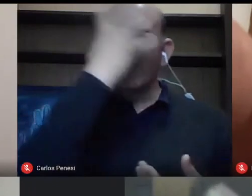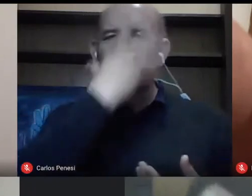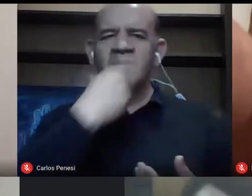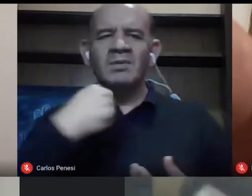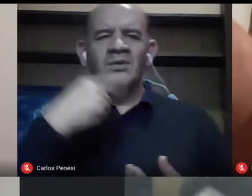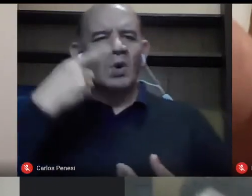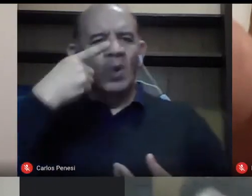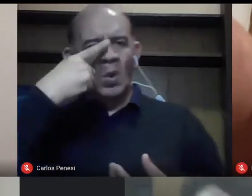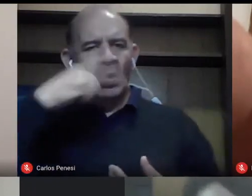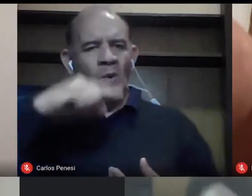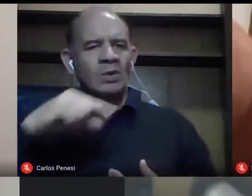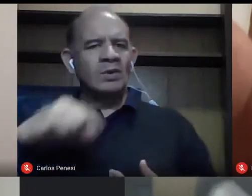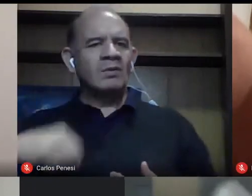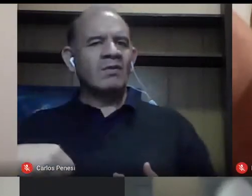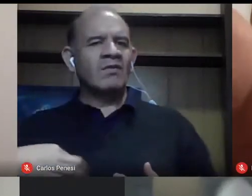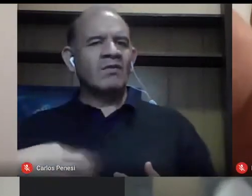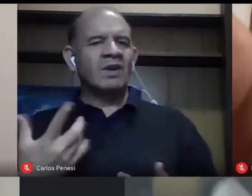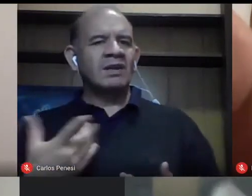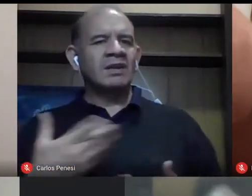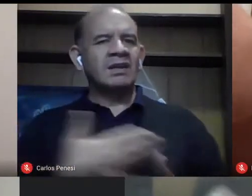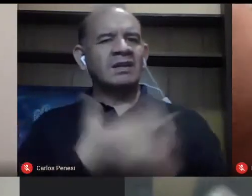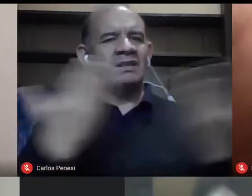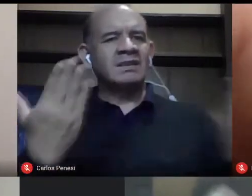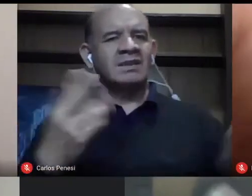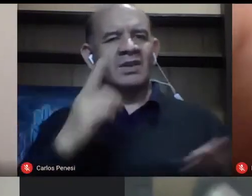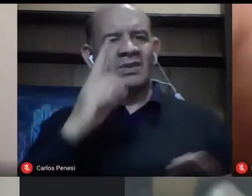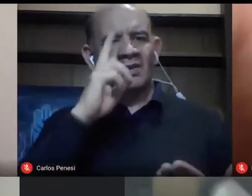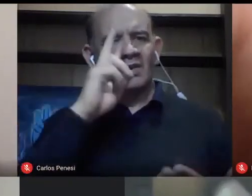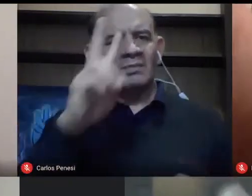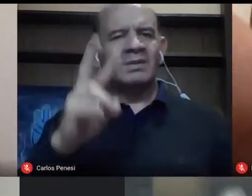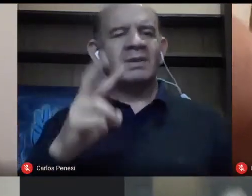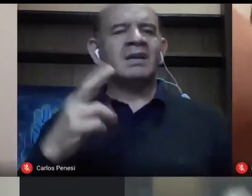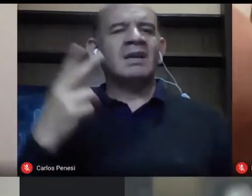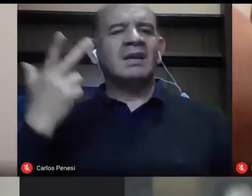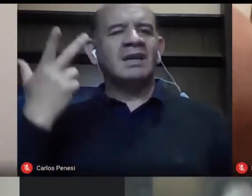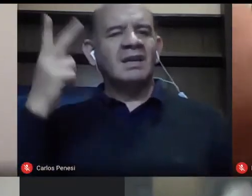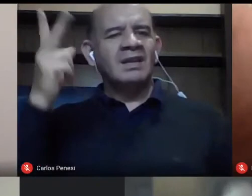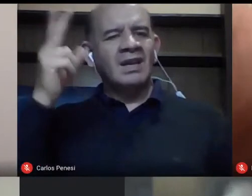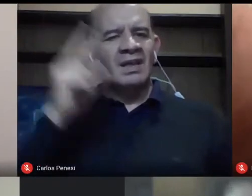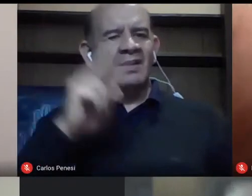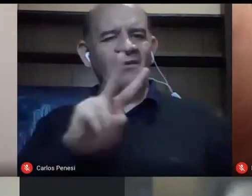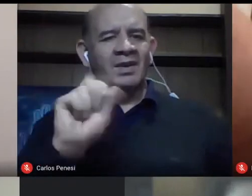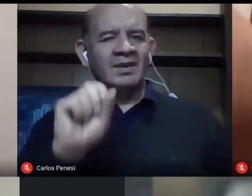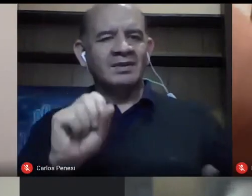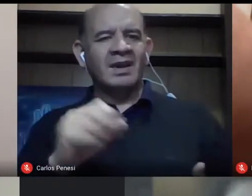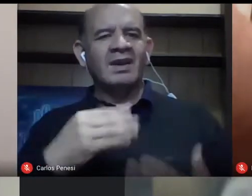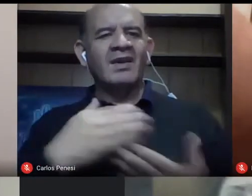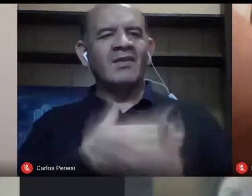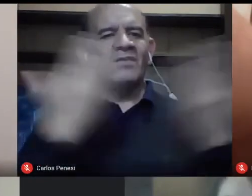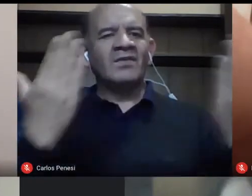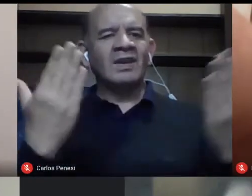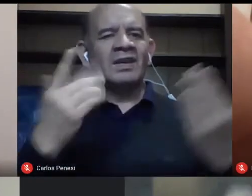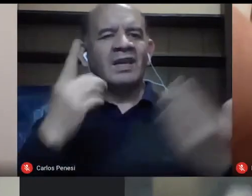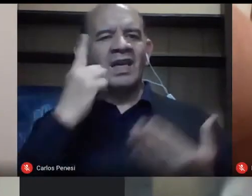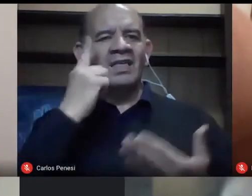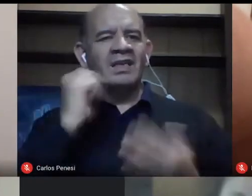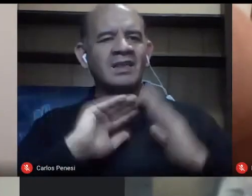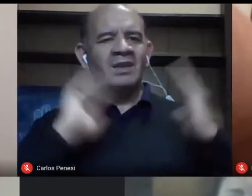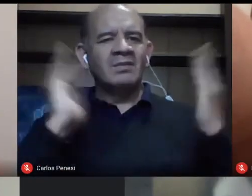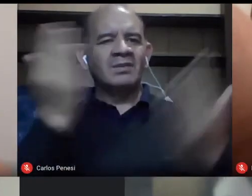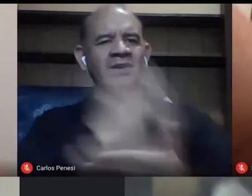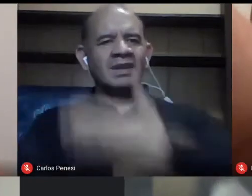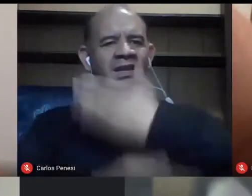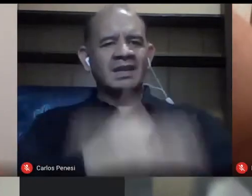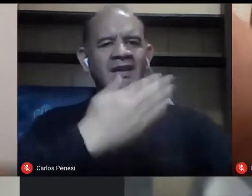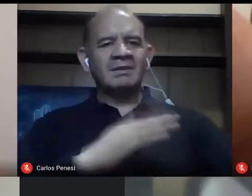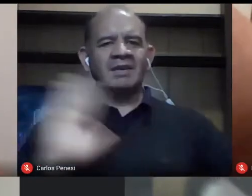nos estaremos encontrando prontamente. Y feliz Día Internacional de la Discapacidad para mañana. Así